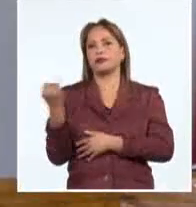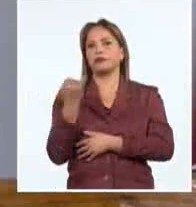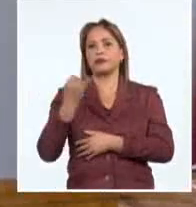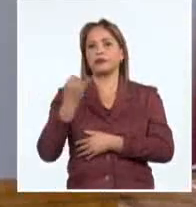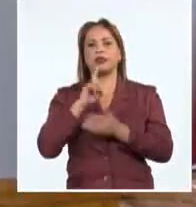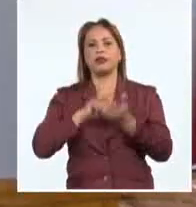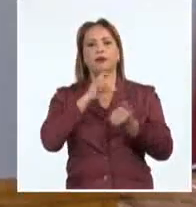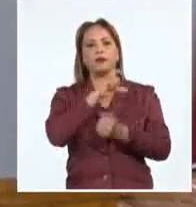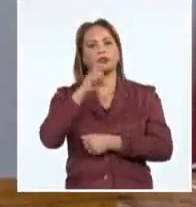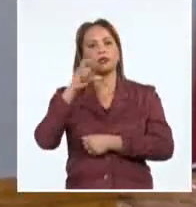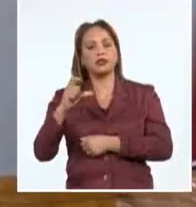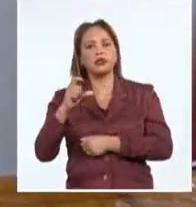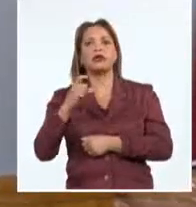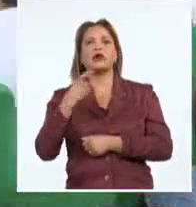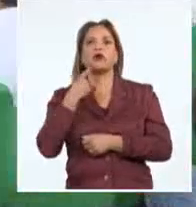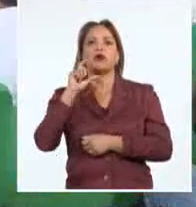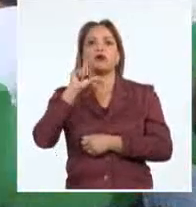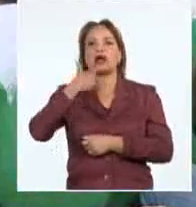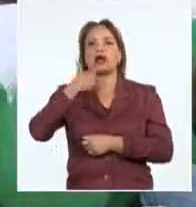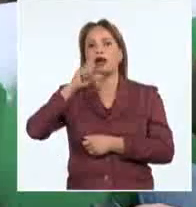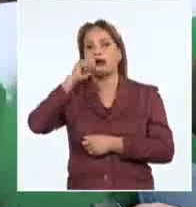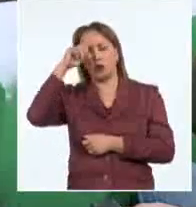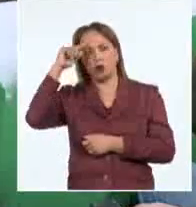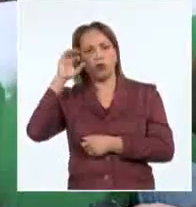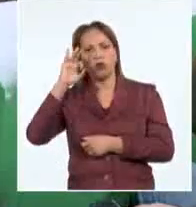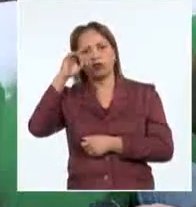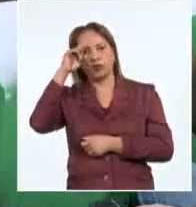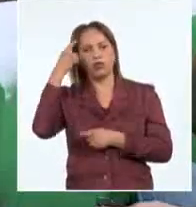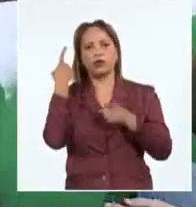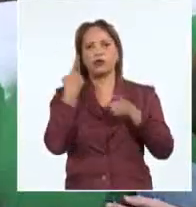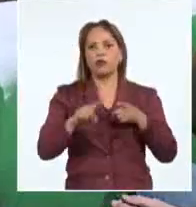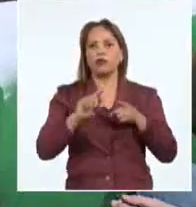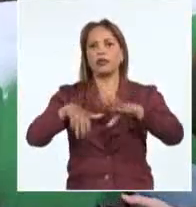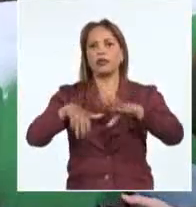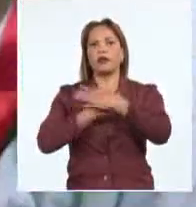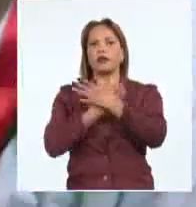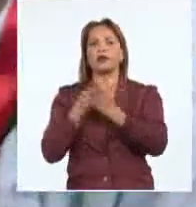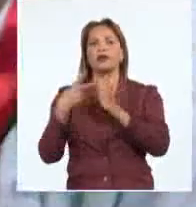Central del Partido, Juan Carlos Marzán, y Ghassan Obeid, embajador de Siria en Cuba.